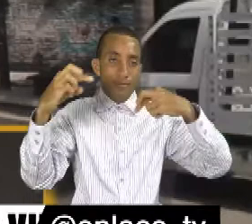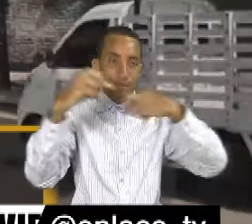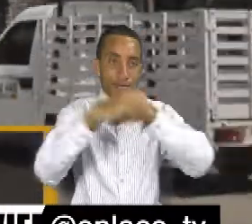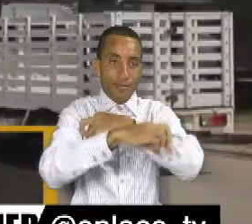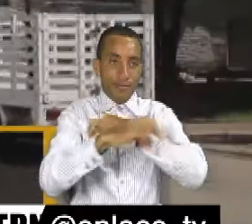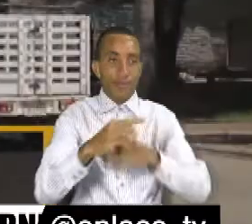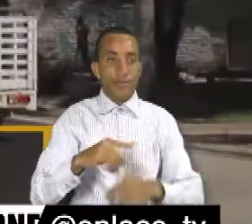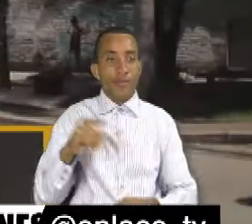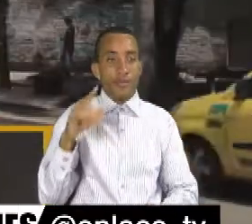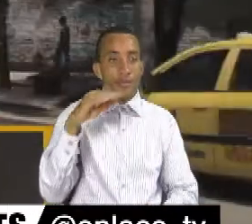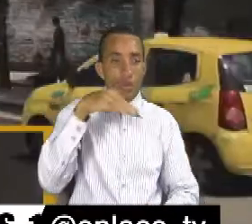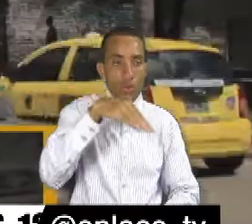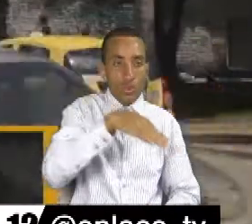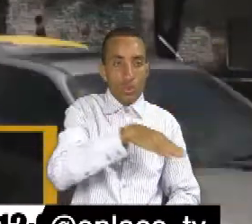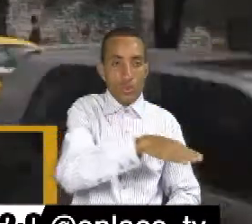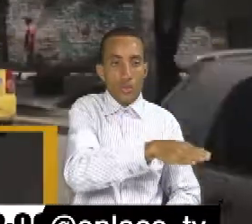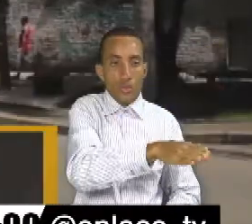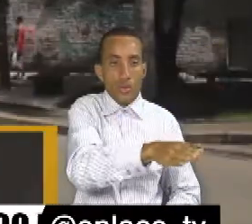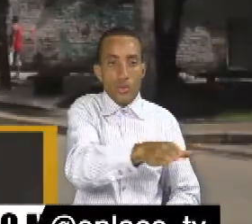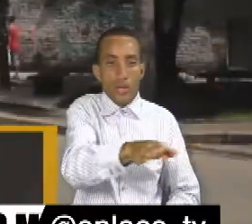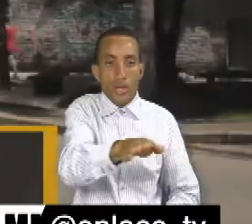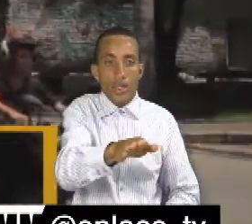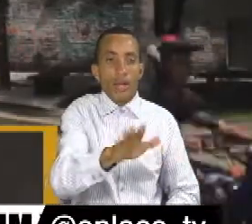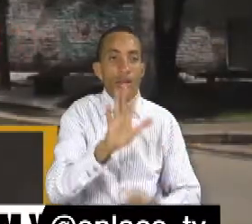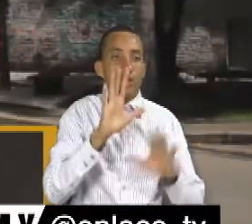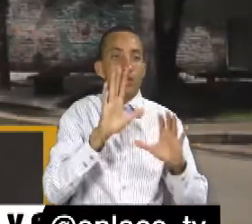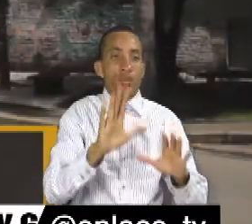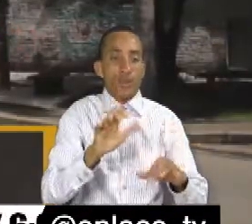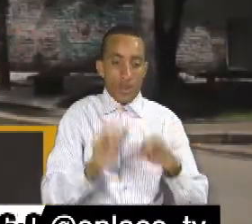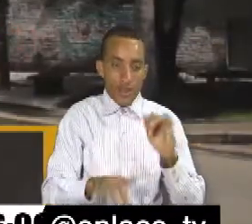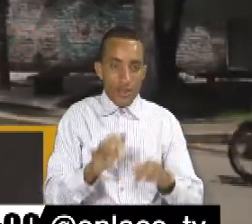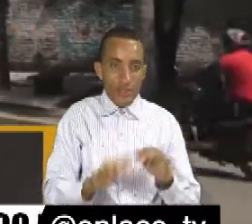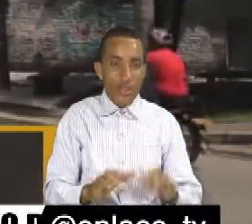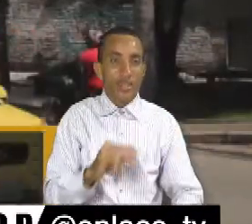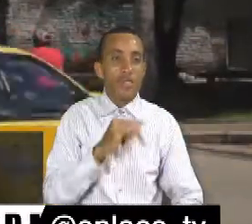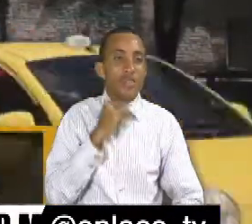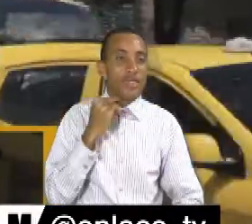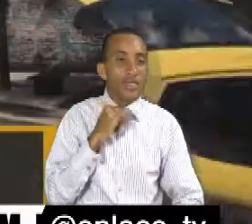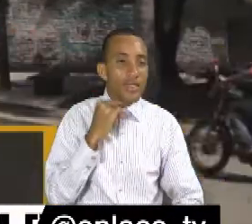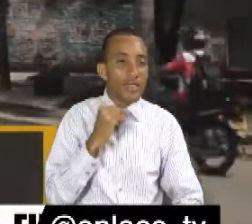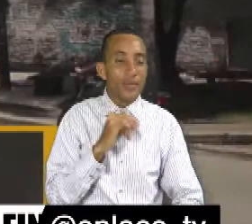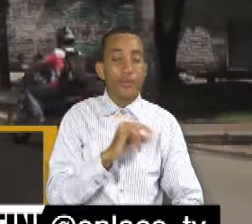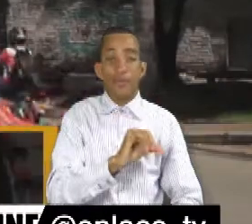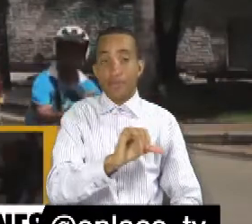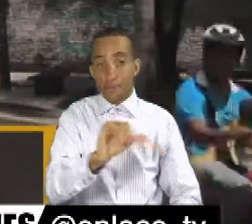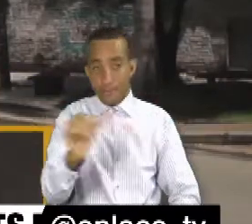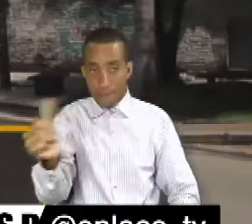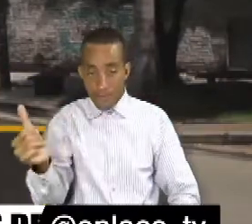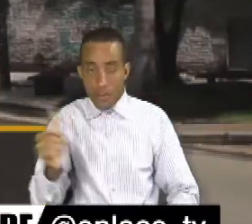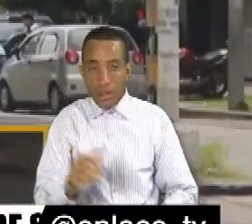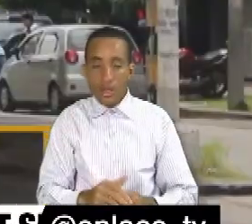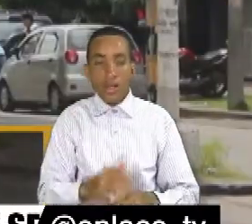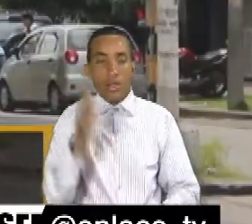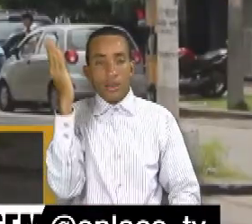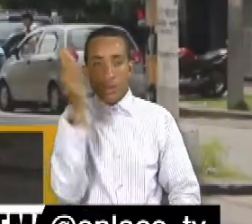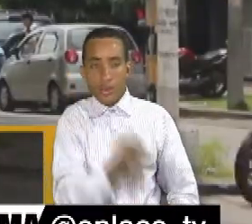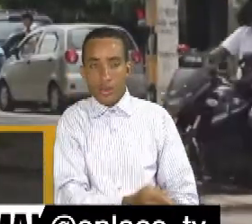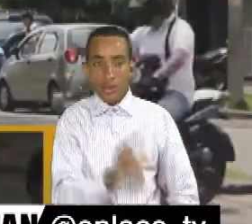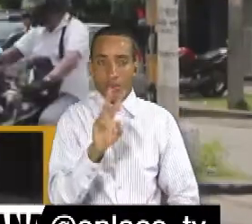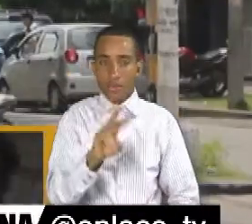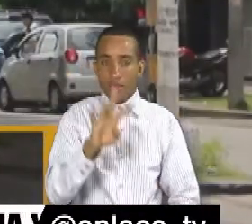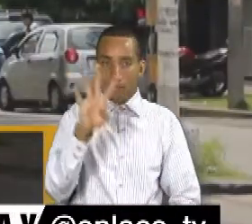del seminario San Pedro Claver. Ahí giran a la izquierda y pueden tomar la transversal 29 o conocido como la